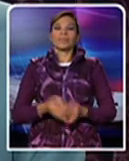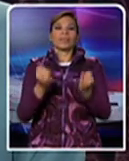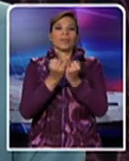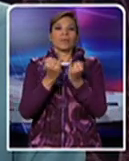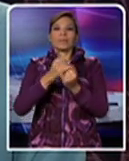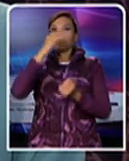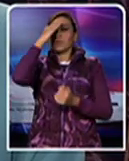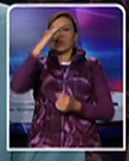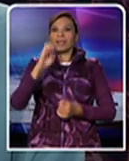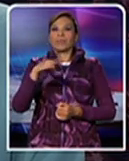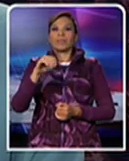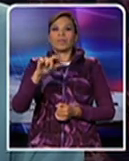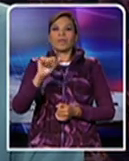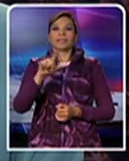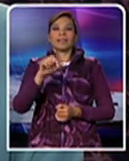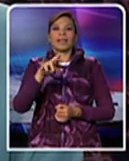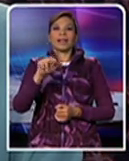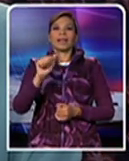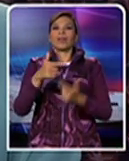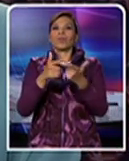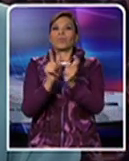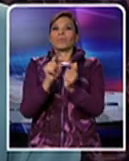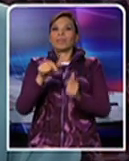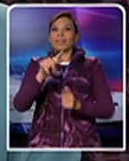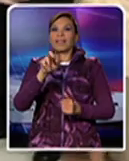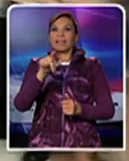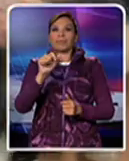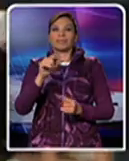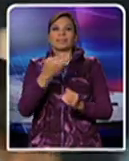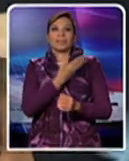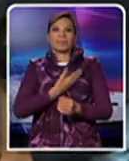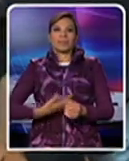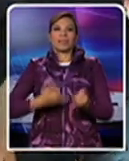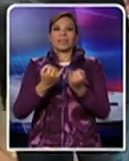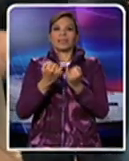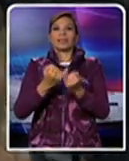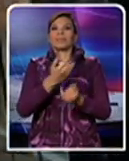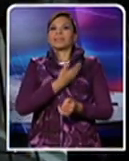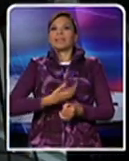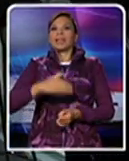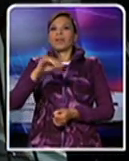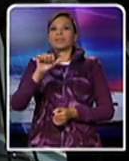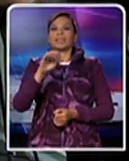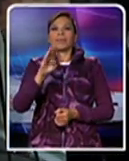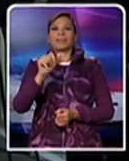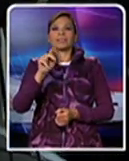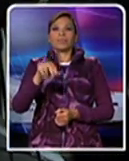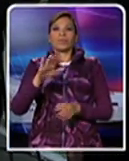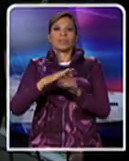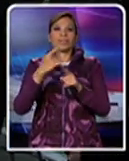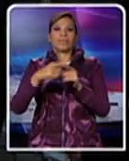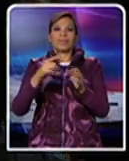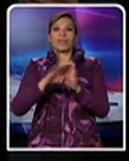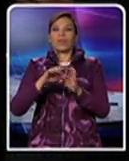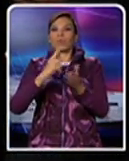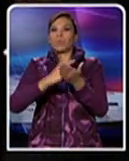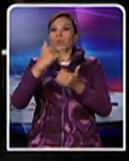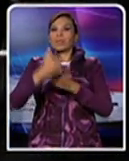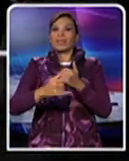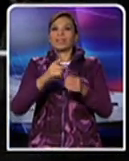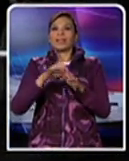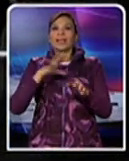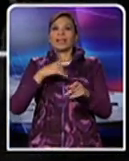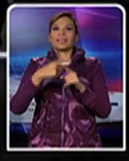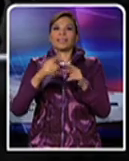También el señor Emilio Azcárraga, presidente de Grupo Televisa, y el señor José Bastón, presidente de Contenidos, sostuvieron un encuentro con la dirigencia del